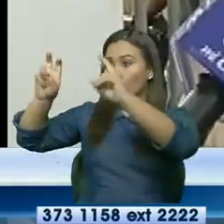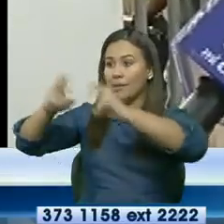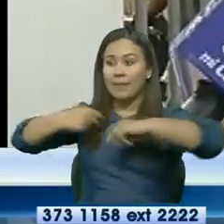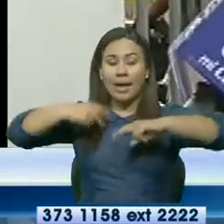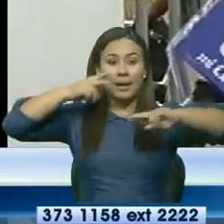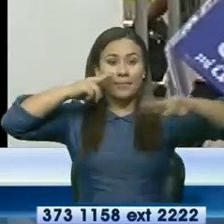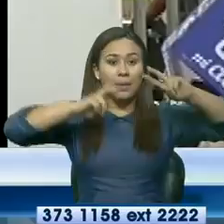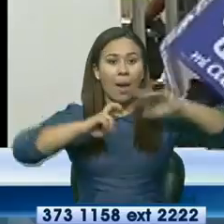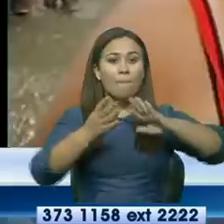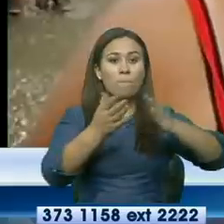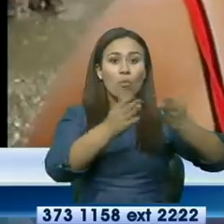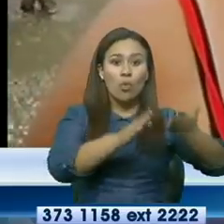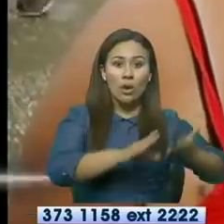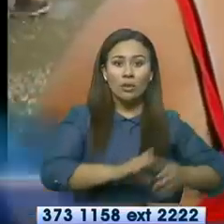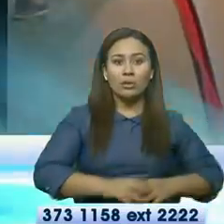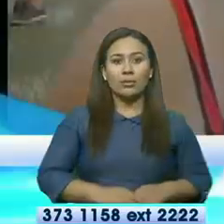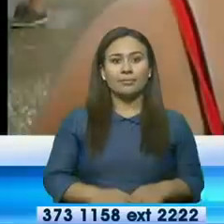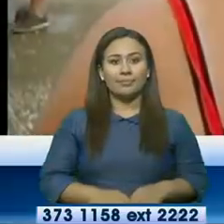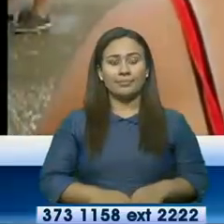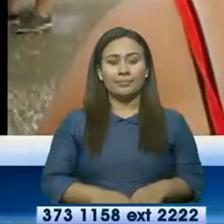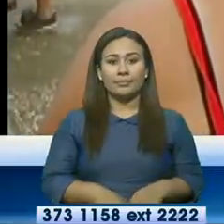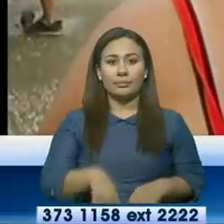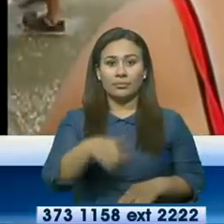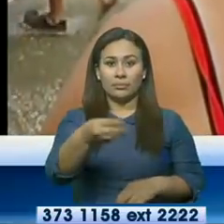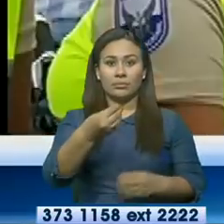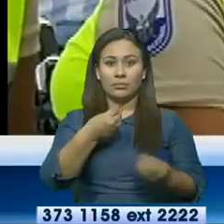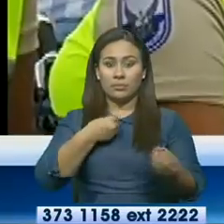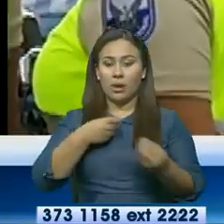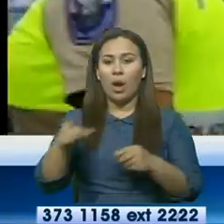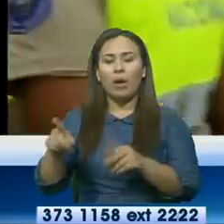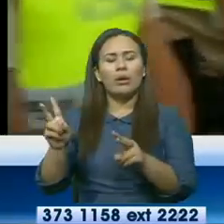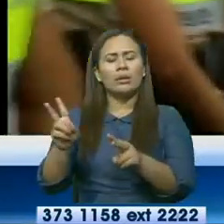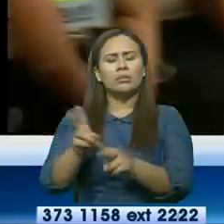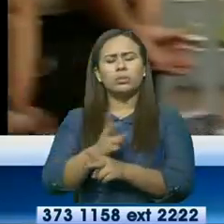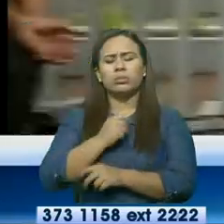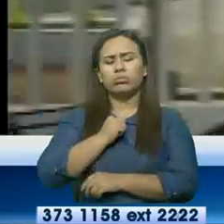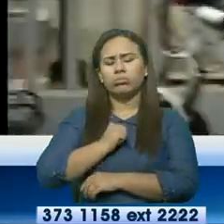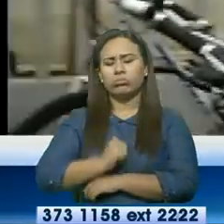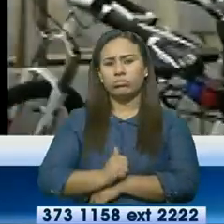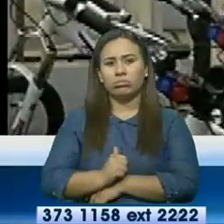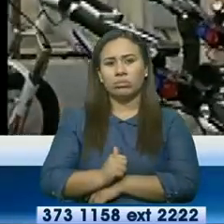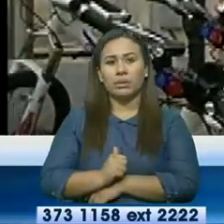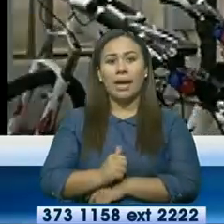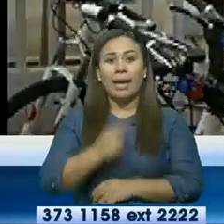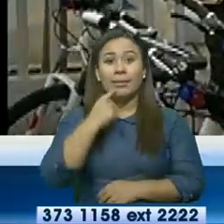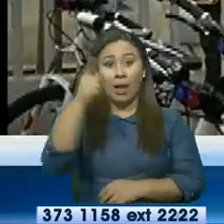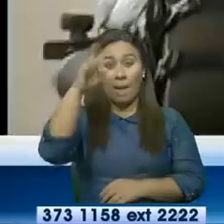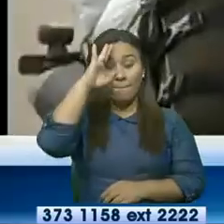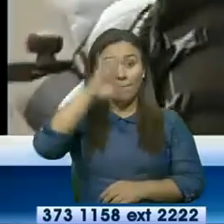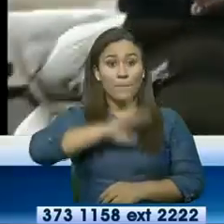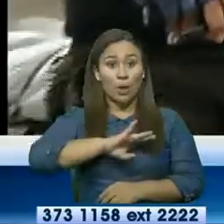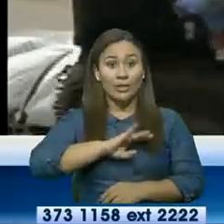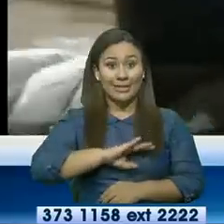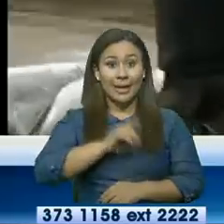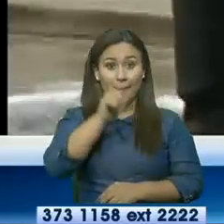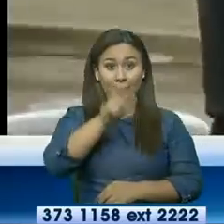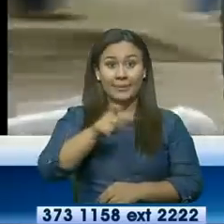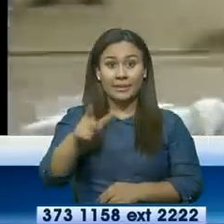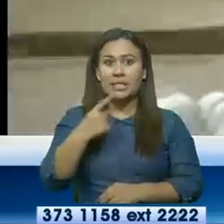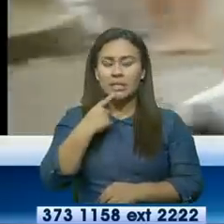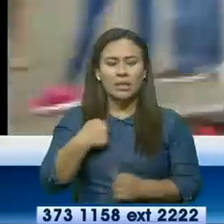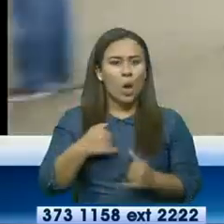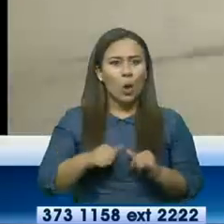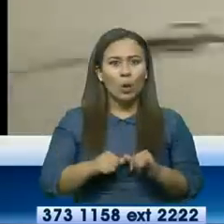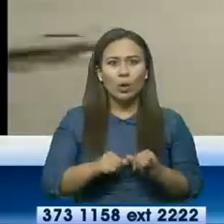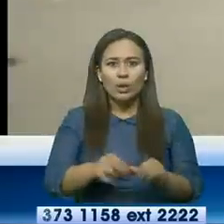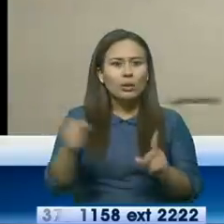muerte violenta y una cosa horrible por su parte los miembros de la policía aseguran mantenerse en constante lucha